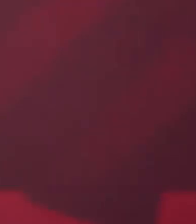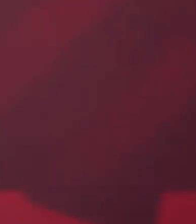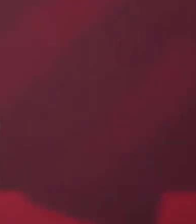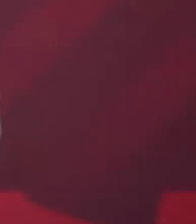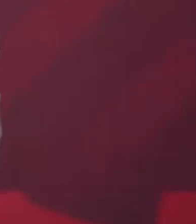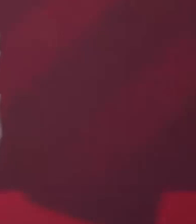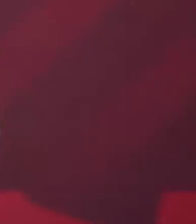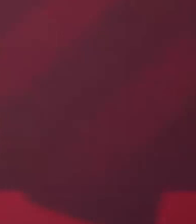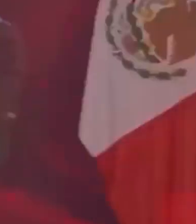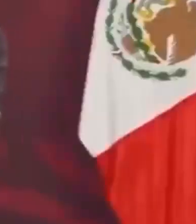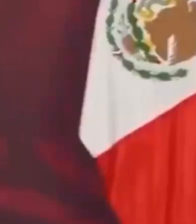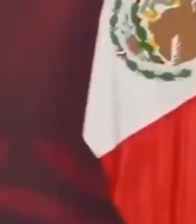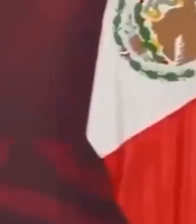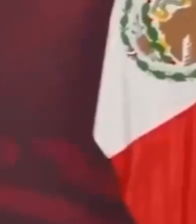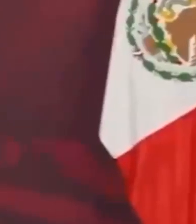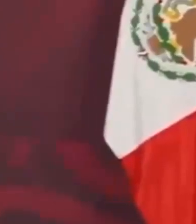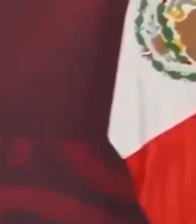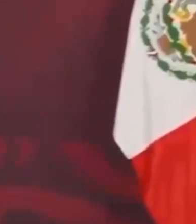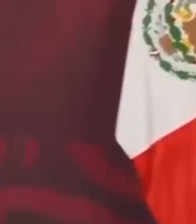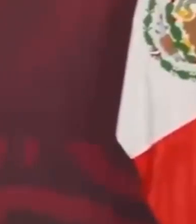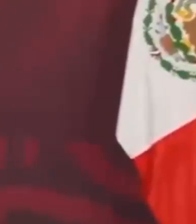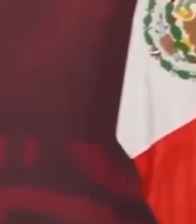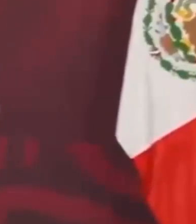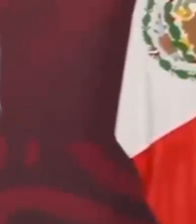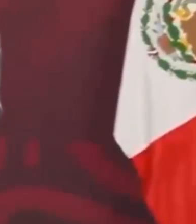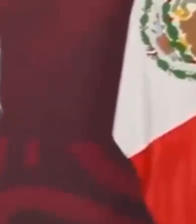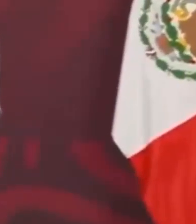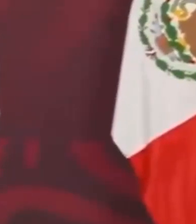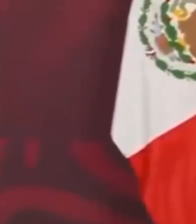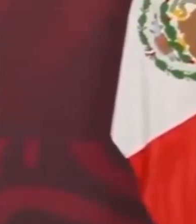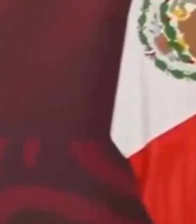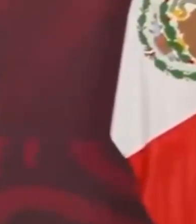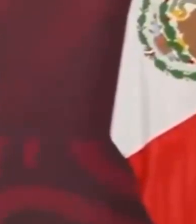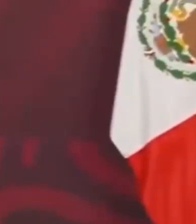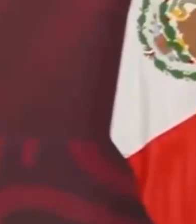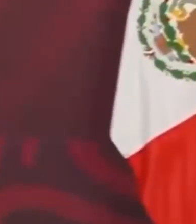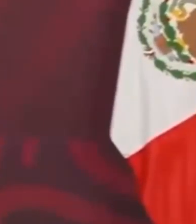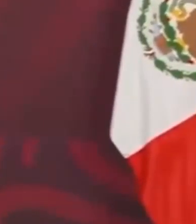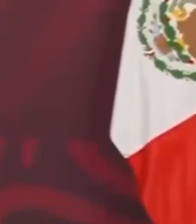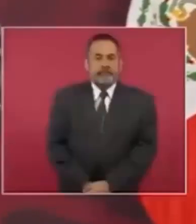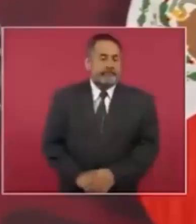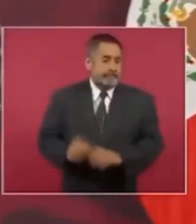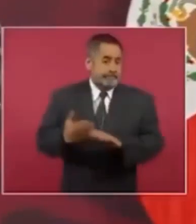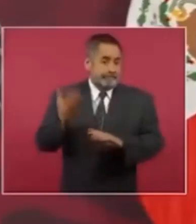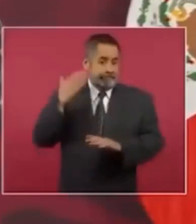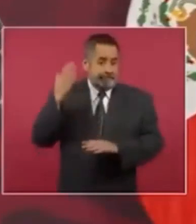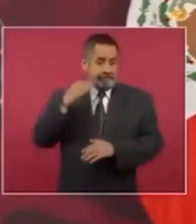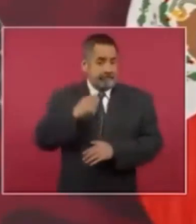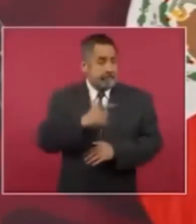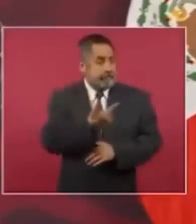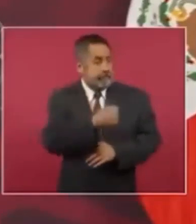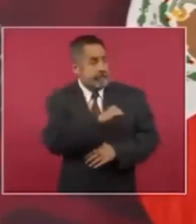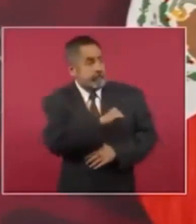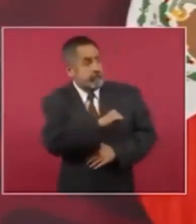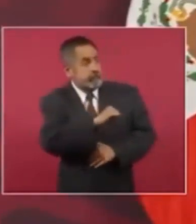los aumentos en el salario se daban por abajo de la inflación.